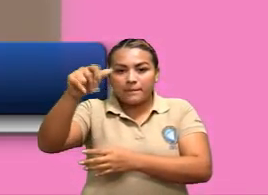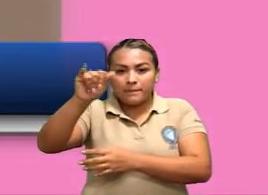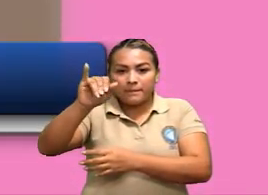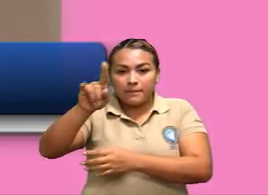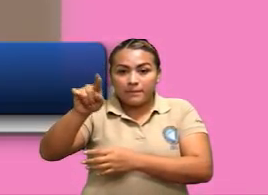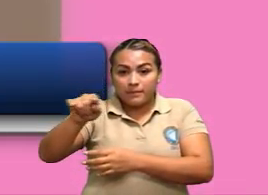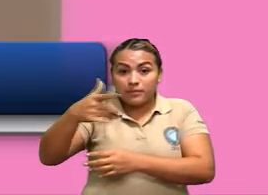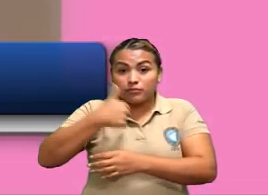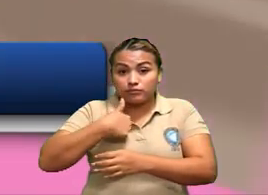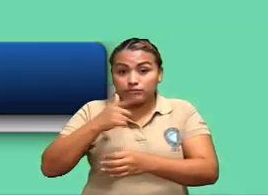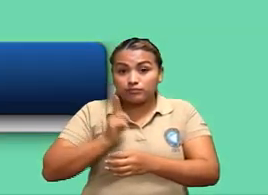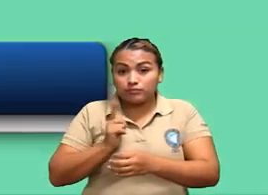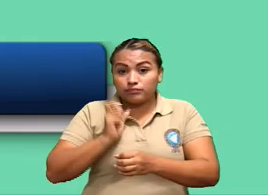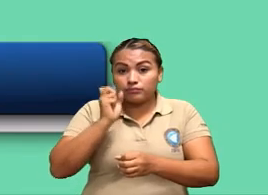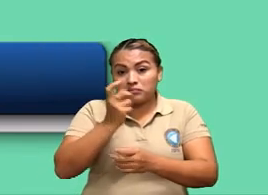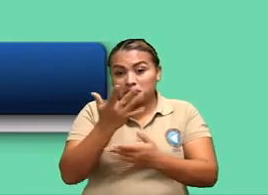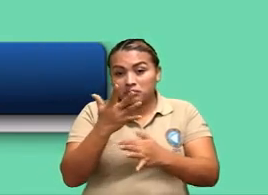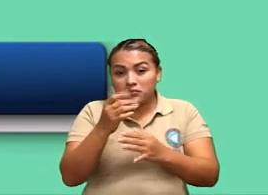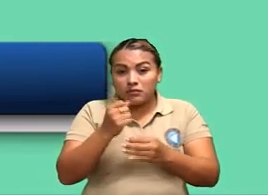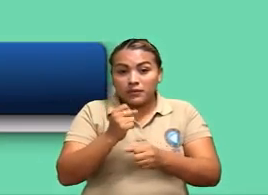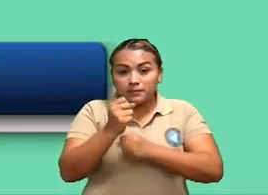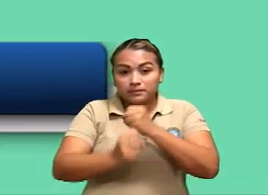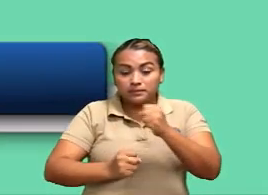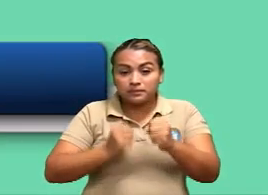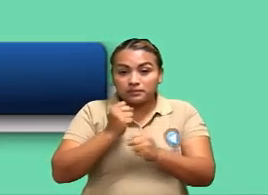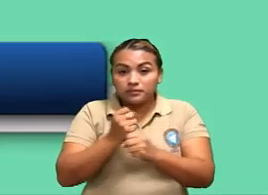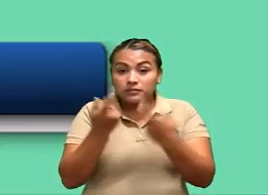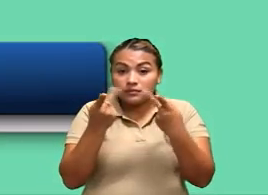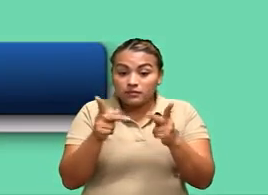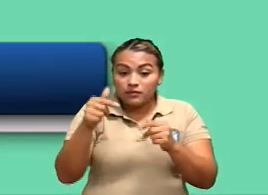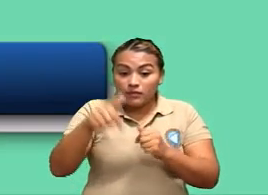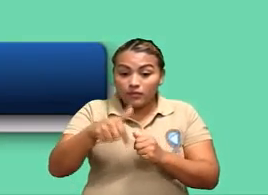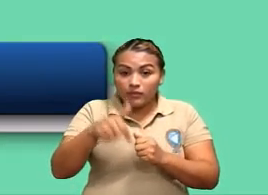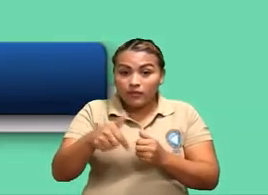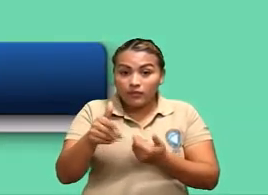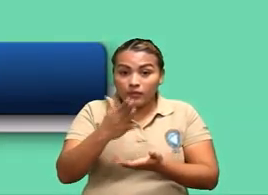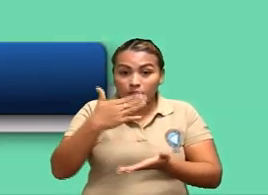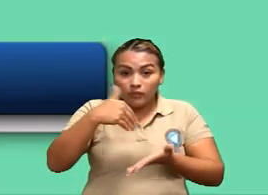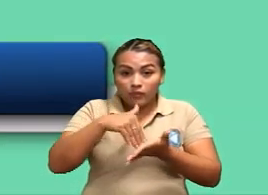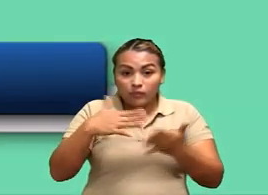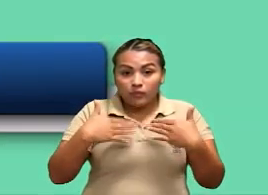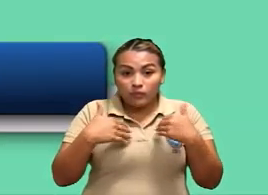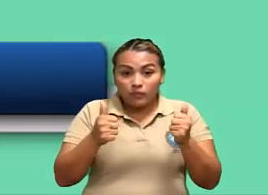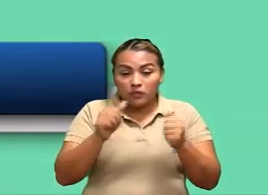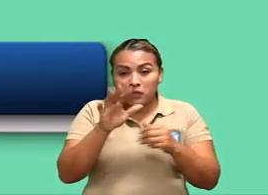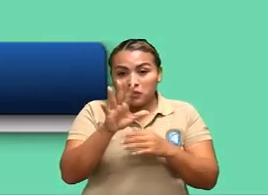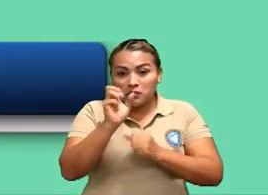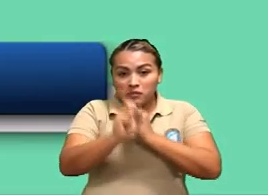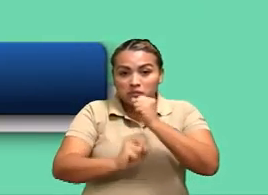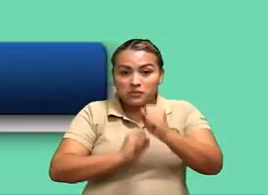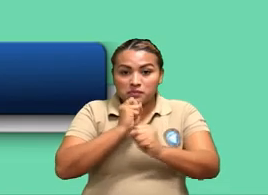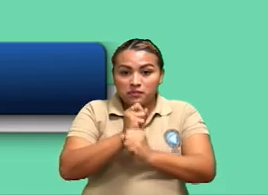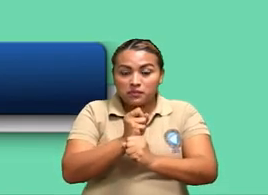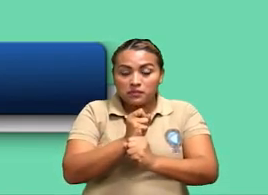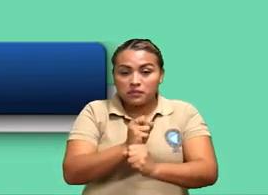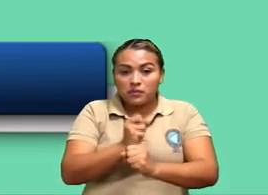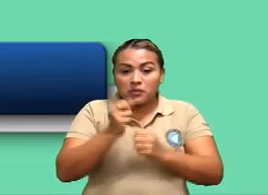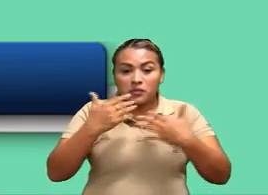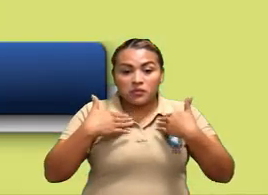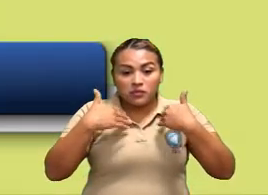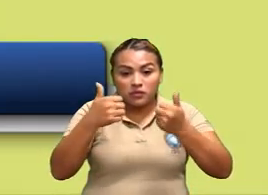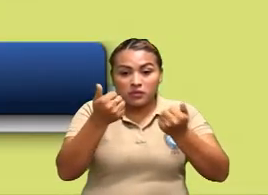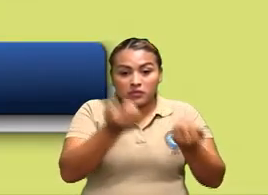nutrición. Pero aquí en el Centro de Salud tengo 5 años. Los 5 años que tengo de estar acá, ¿verdad? La salud se le lleva